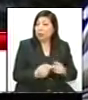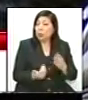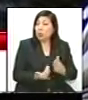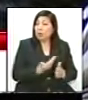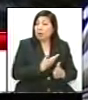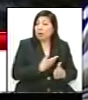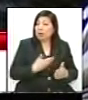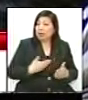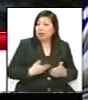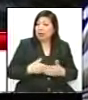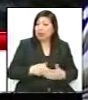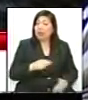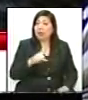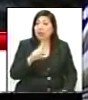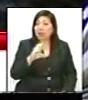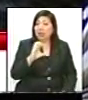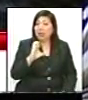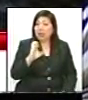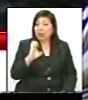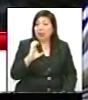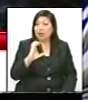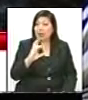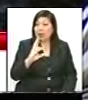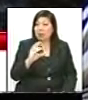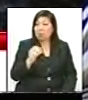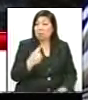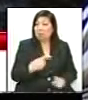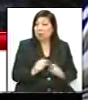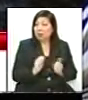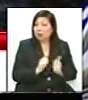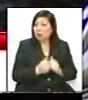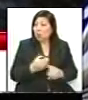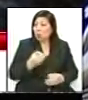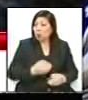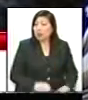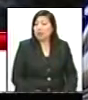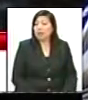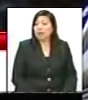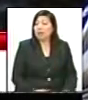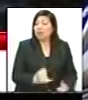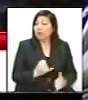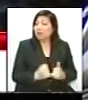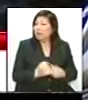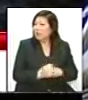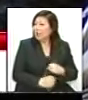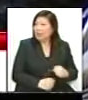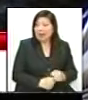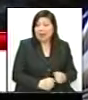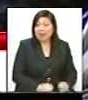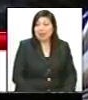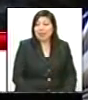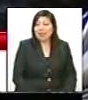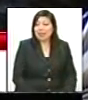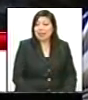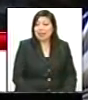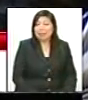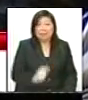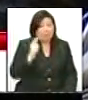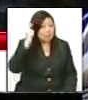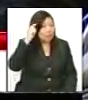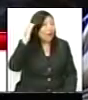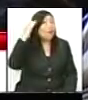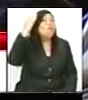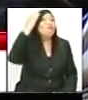presidente electo, al señor Lecarros. Doctor Lecarros, claro, porque si se quiere hacer una reforma judicial, no hasta fin de este año, que es el 31, sino con proyección